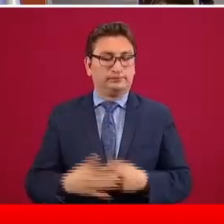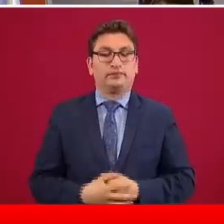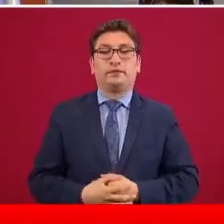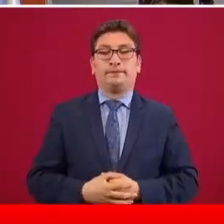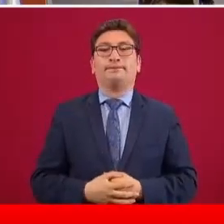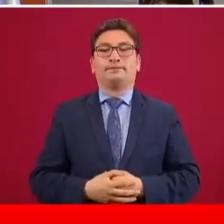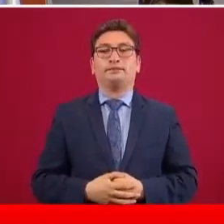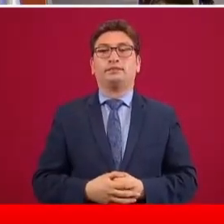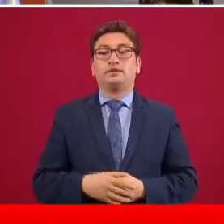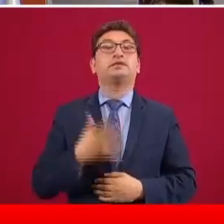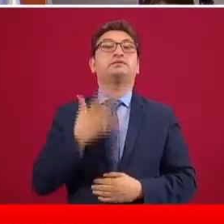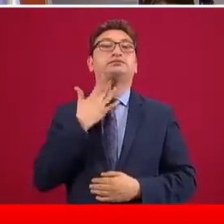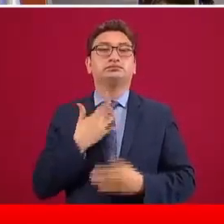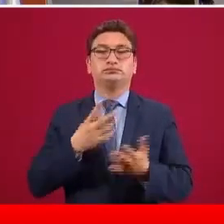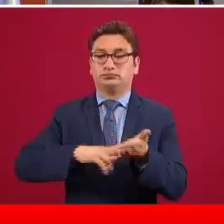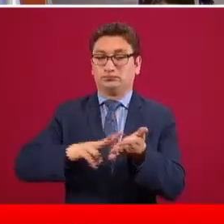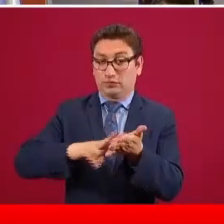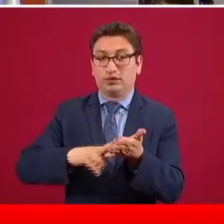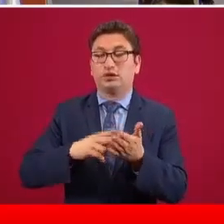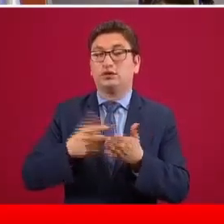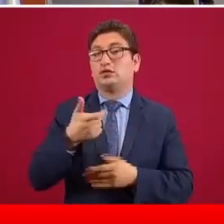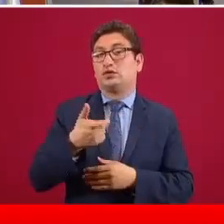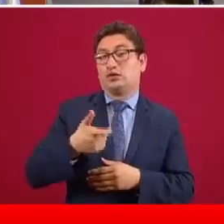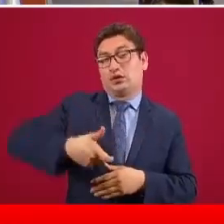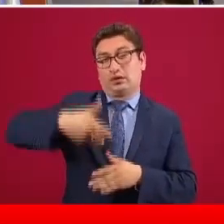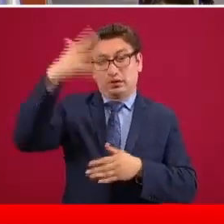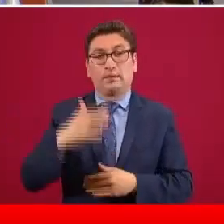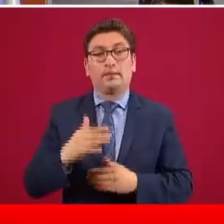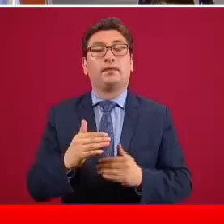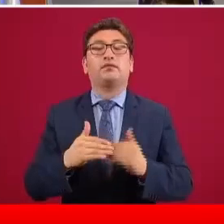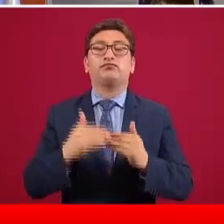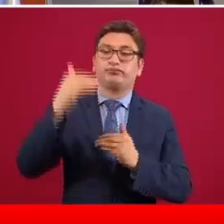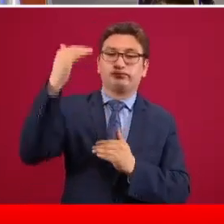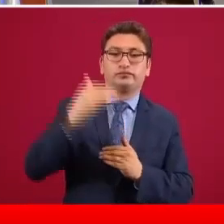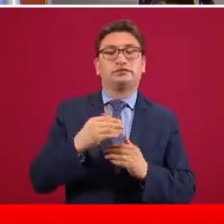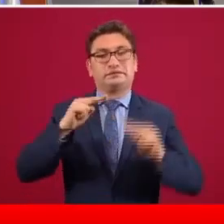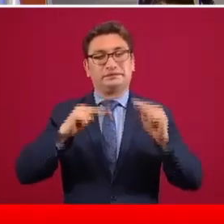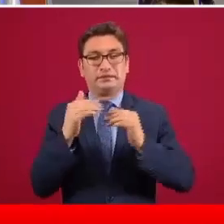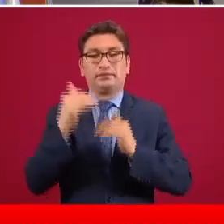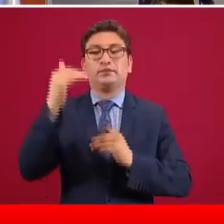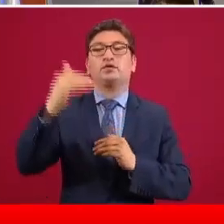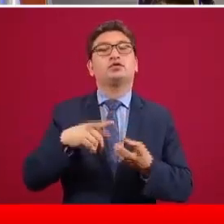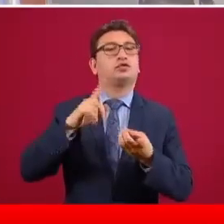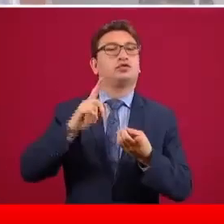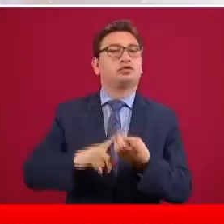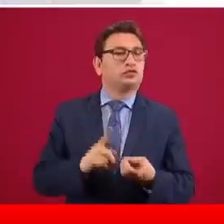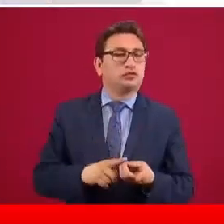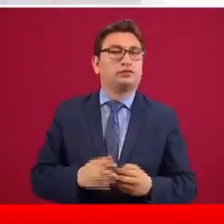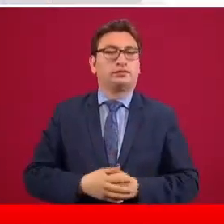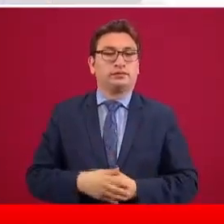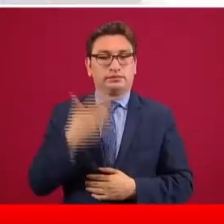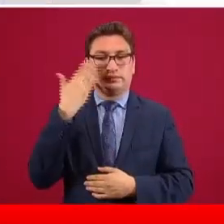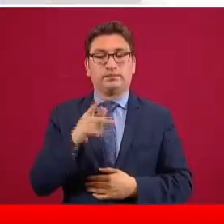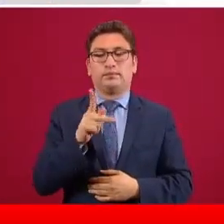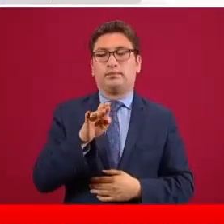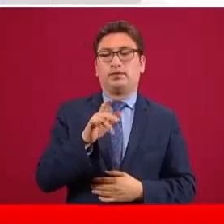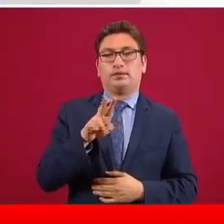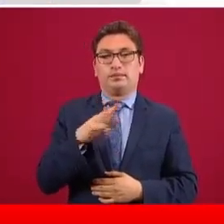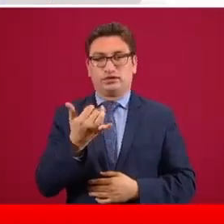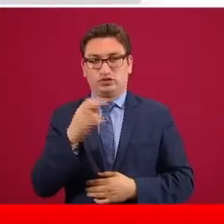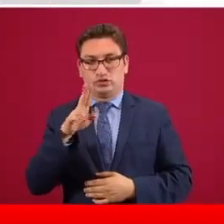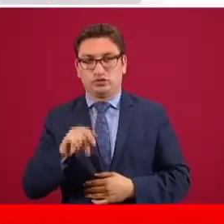gasolina regular, el precio más alto, con el margen más alto, lo encontramos en Pabellón de